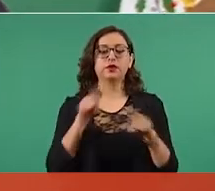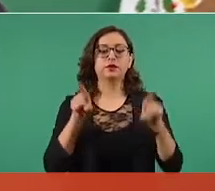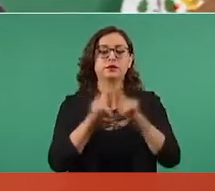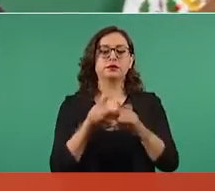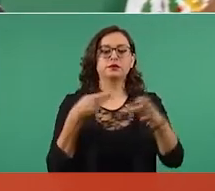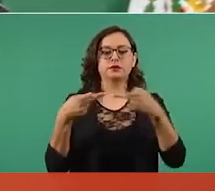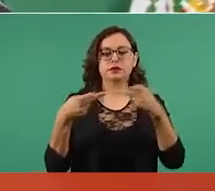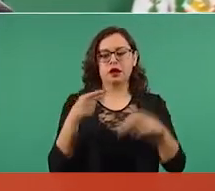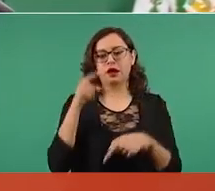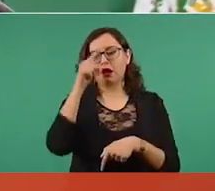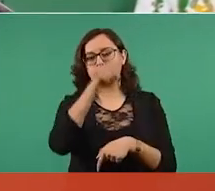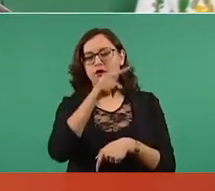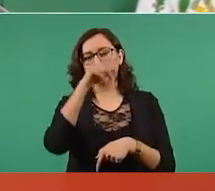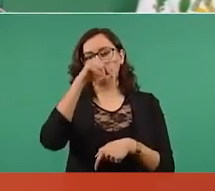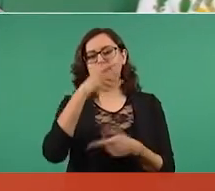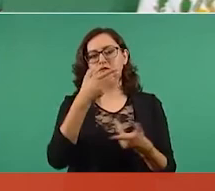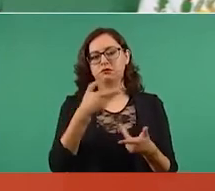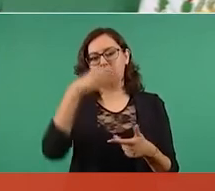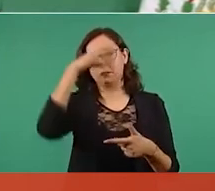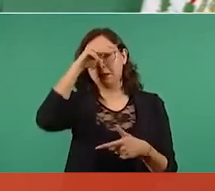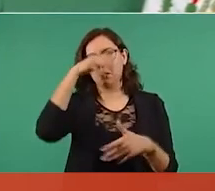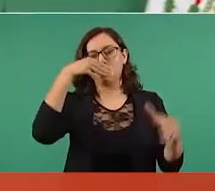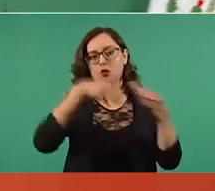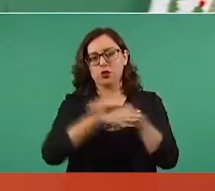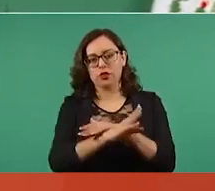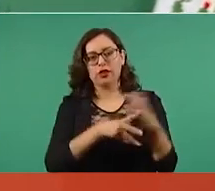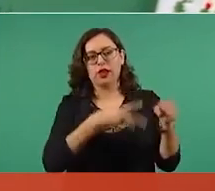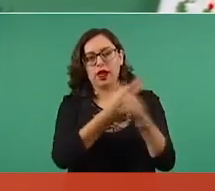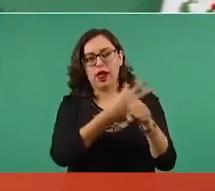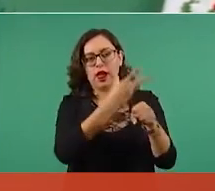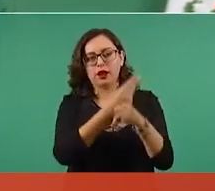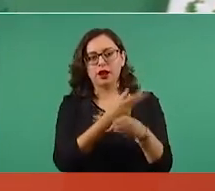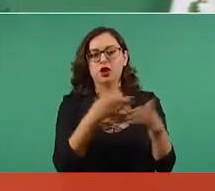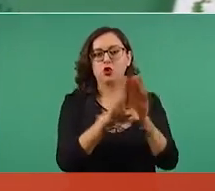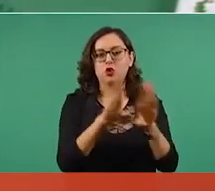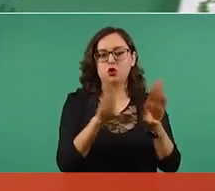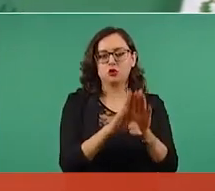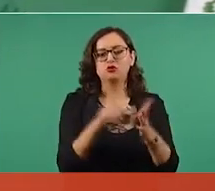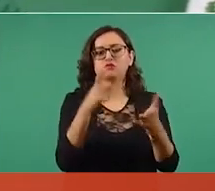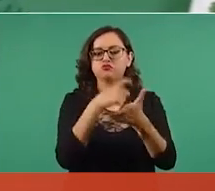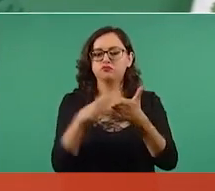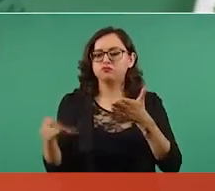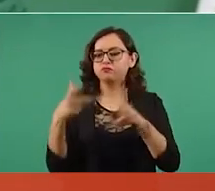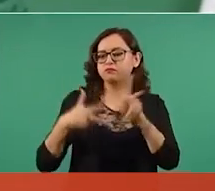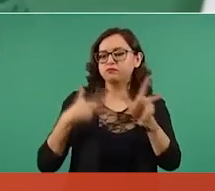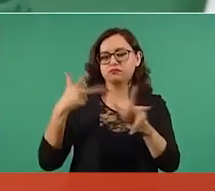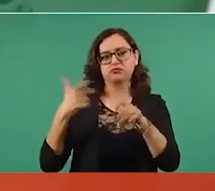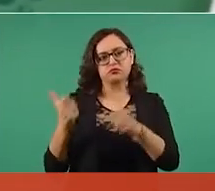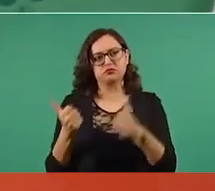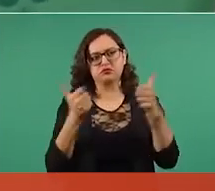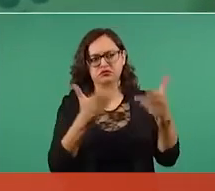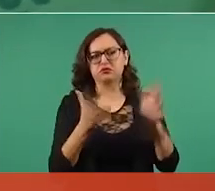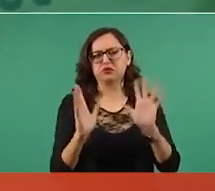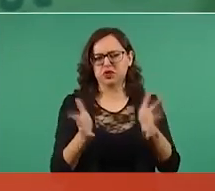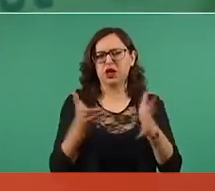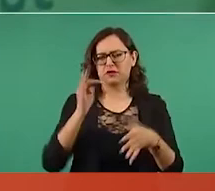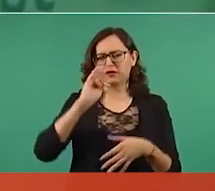del metro, como ya lo hicimos, apoyando con vagones y